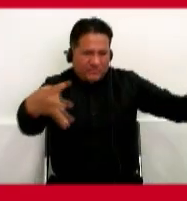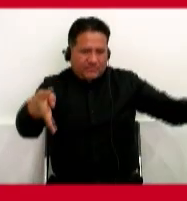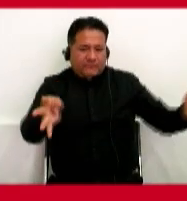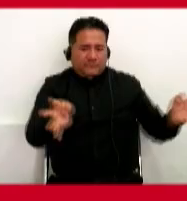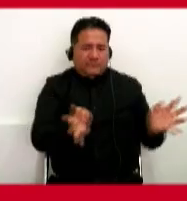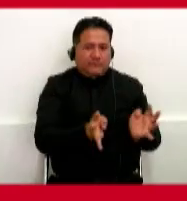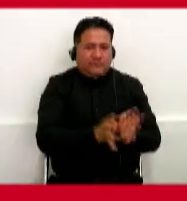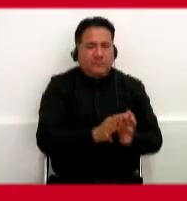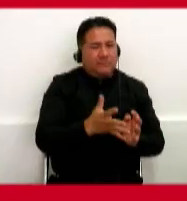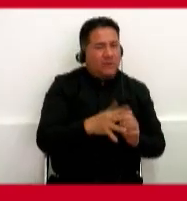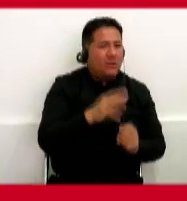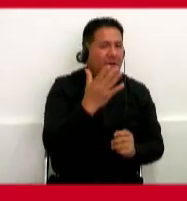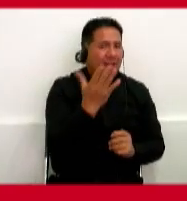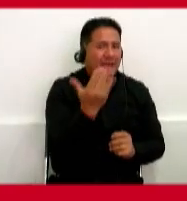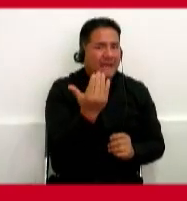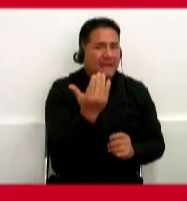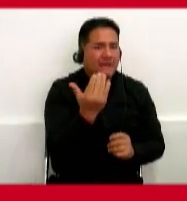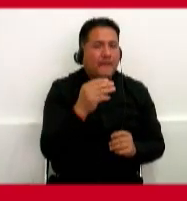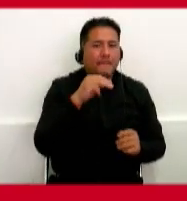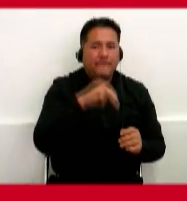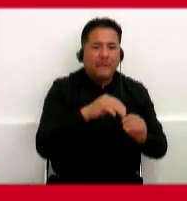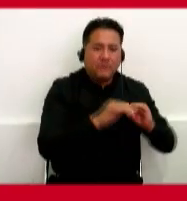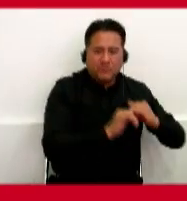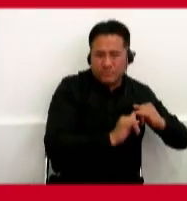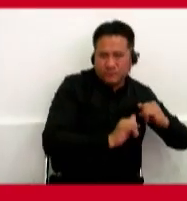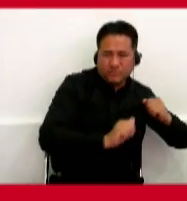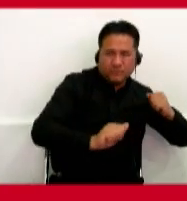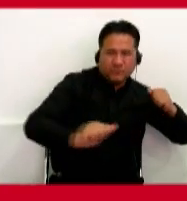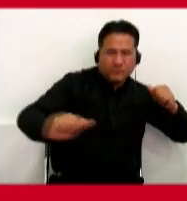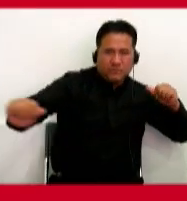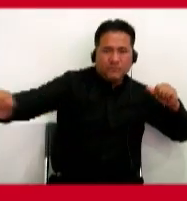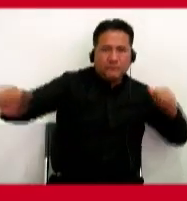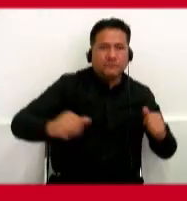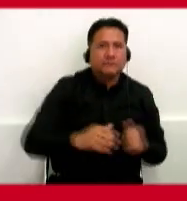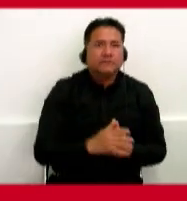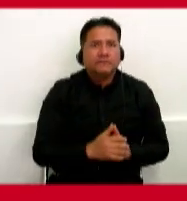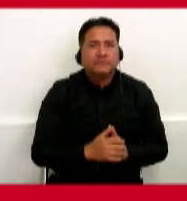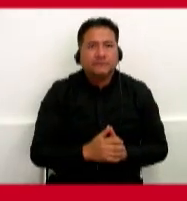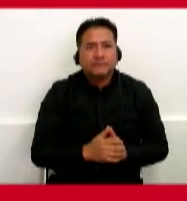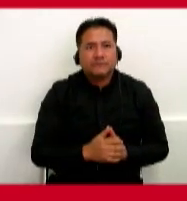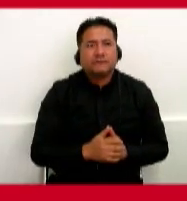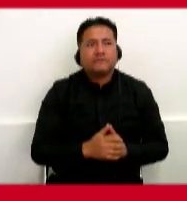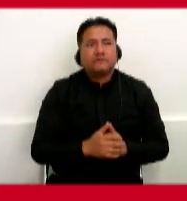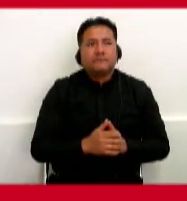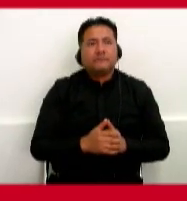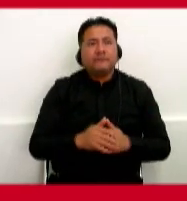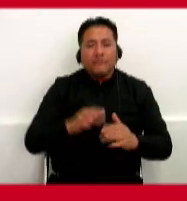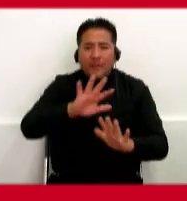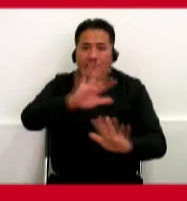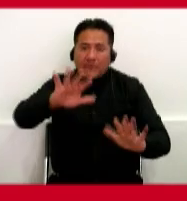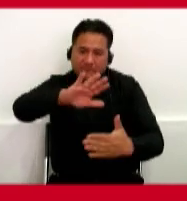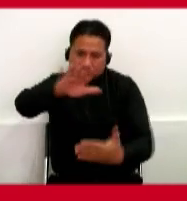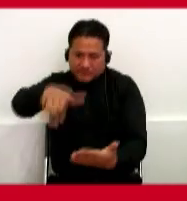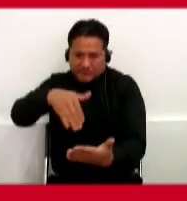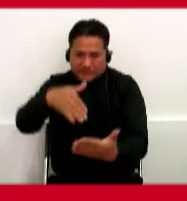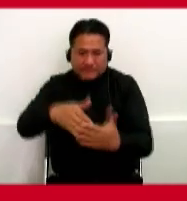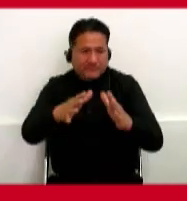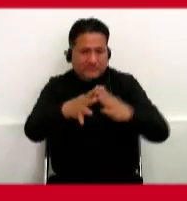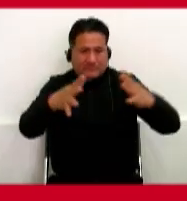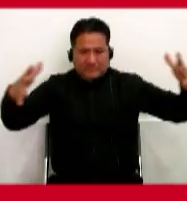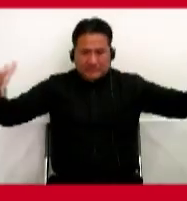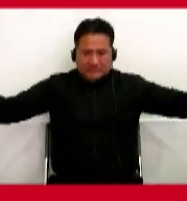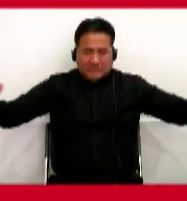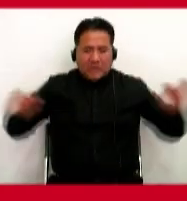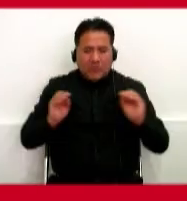15 metros. En la parte intermedia de la mina, lo que corresponde a Andaichagua, definimos 5 cámaras de